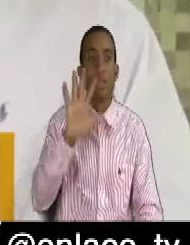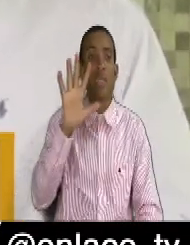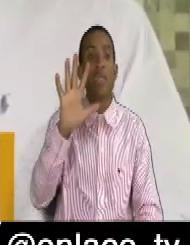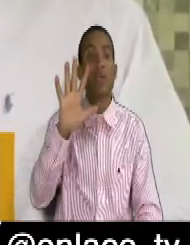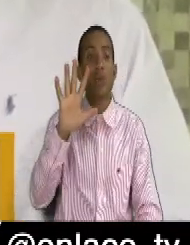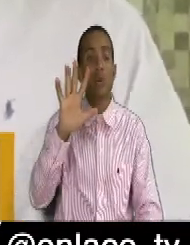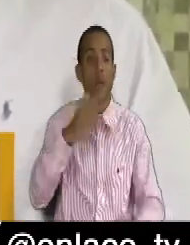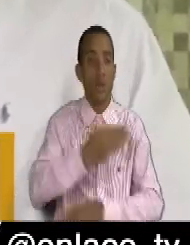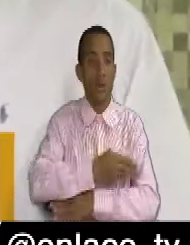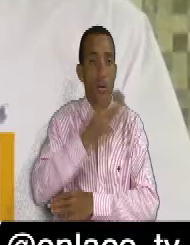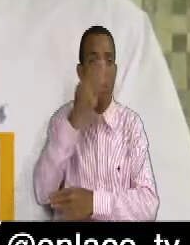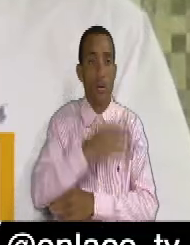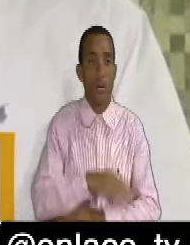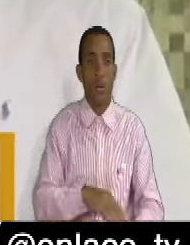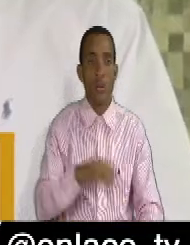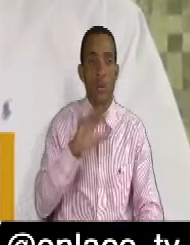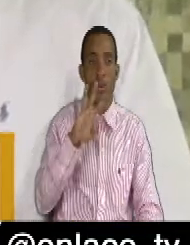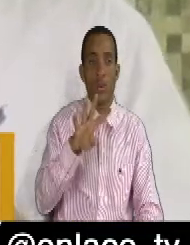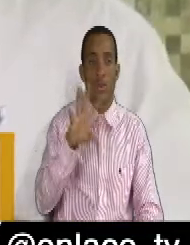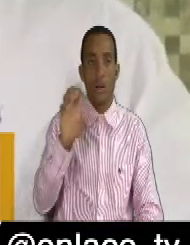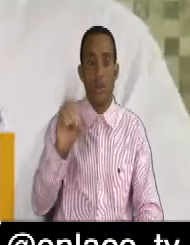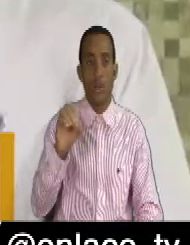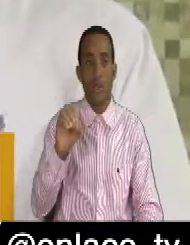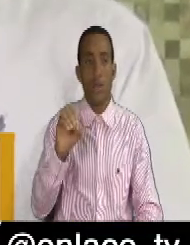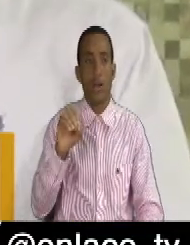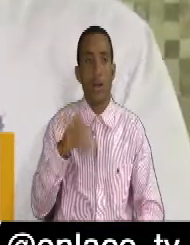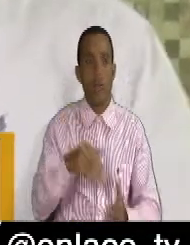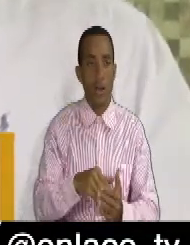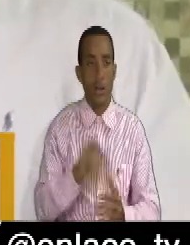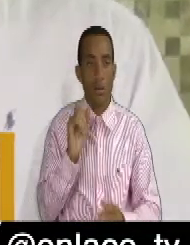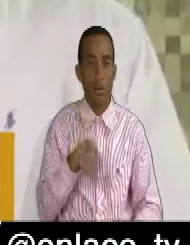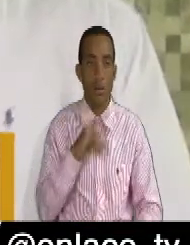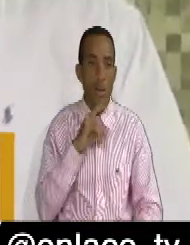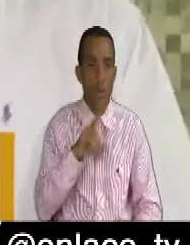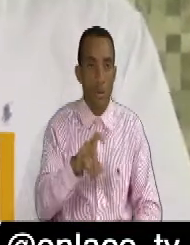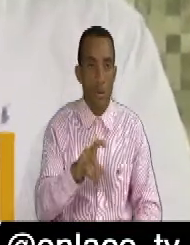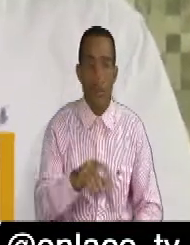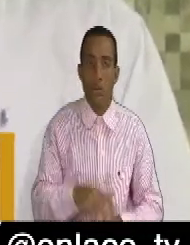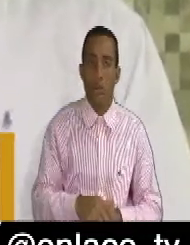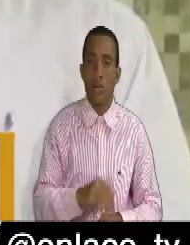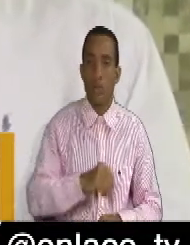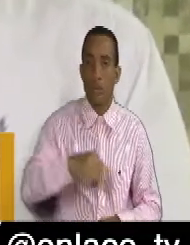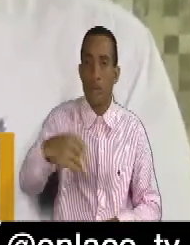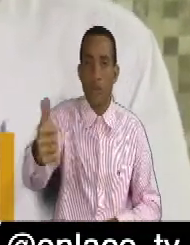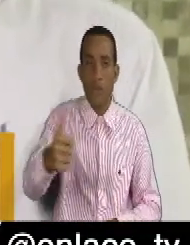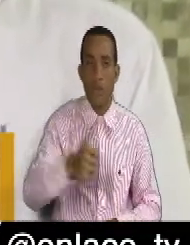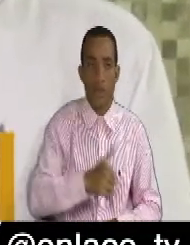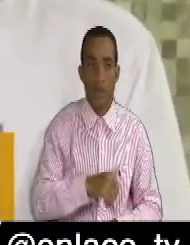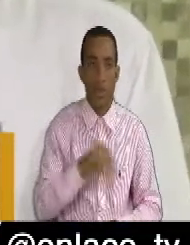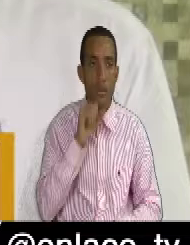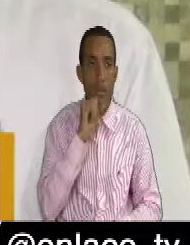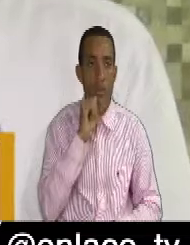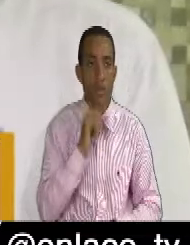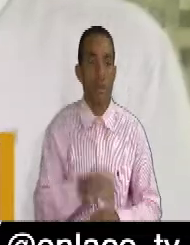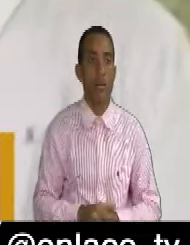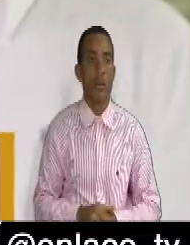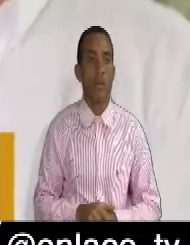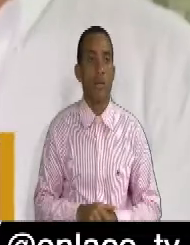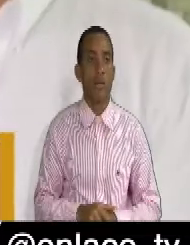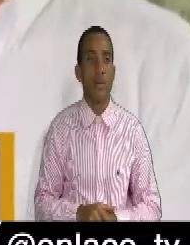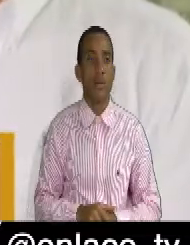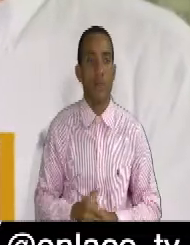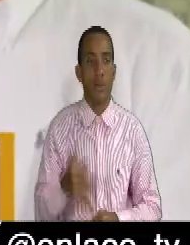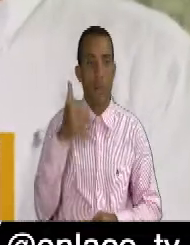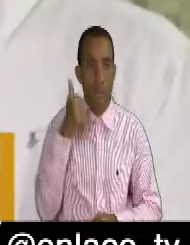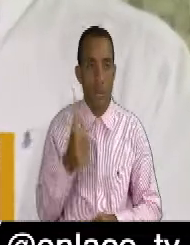promedio de 40 mil pesos para poder estar en la ciudad de Bucaramanga y regresar con destino final Barranca nuevamente. Pero la buena noticia es que los